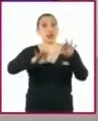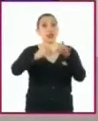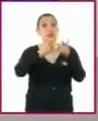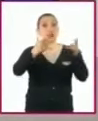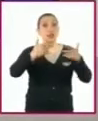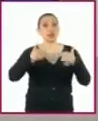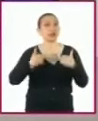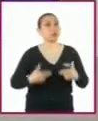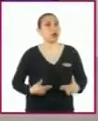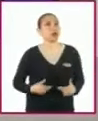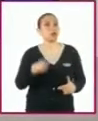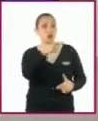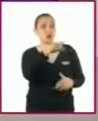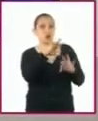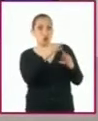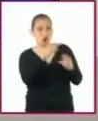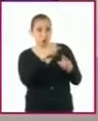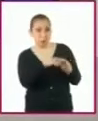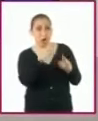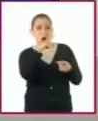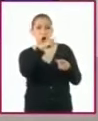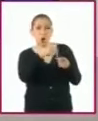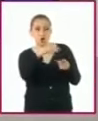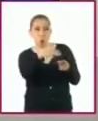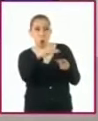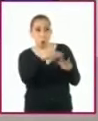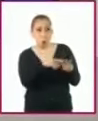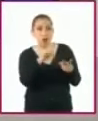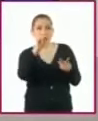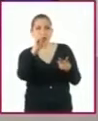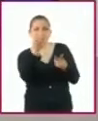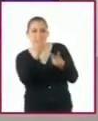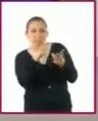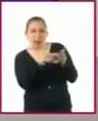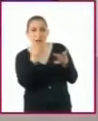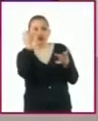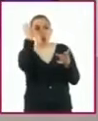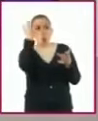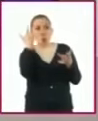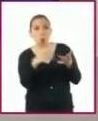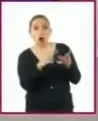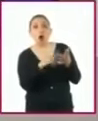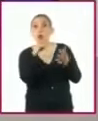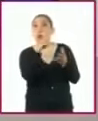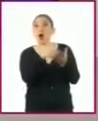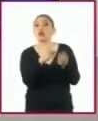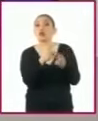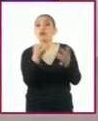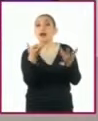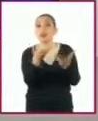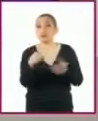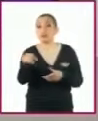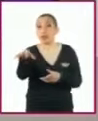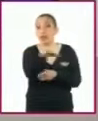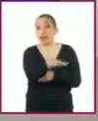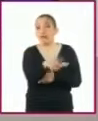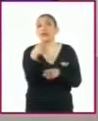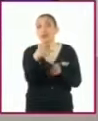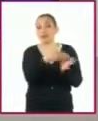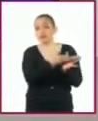de la humanidad por su forma, color, técnica, creatividad o lugar donde se encuentran y que